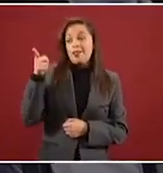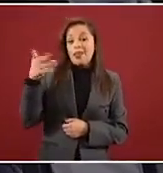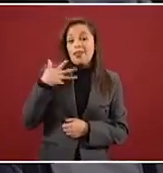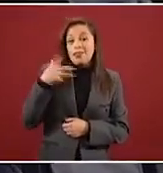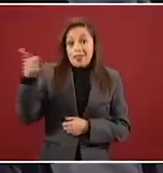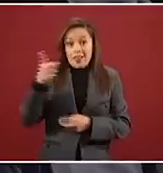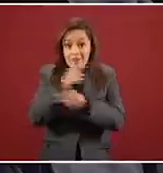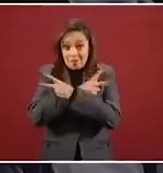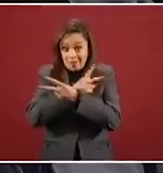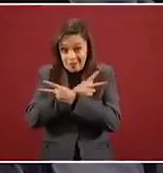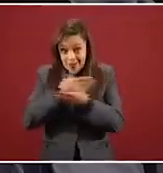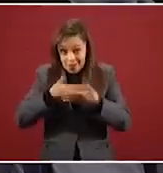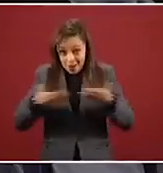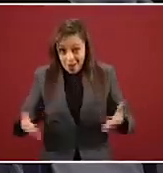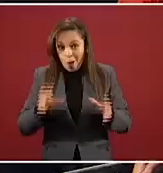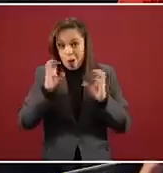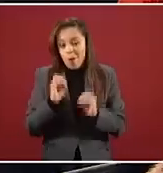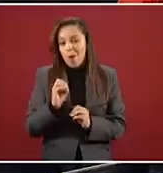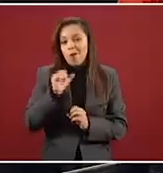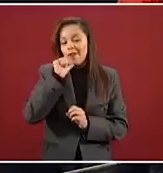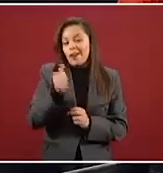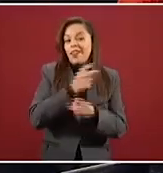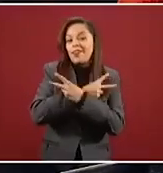se toma días libres. Esas dos preguntas, por favor.